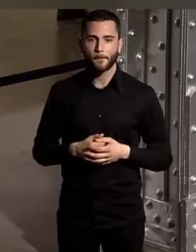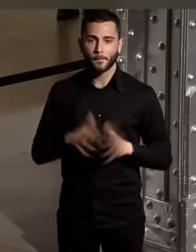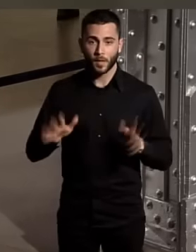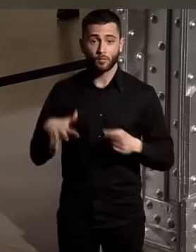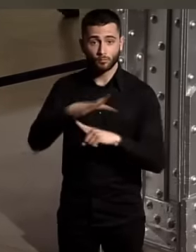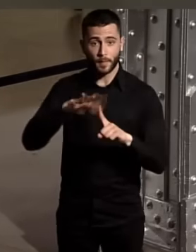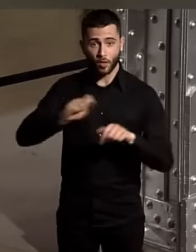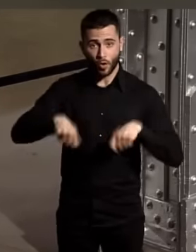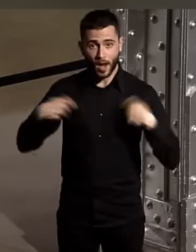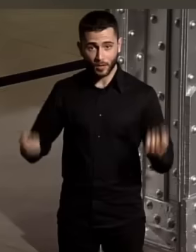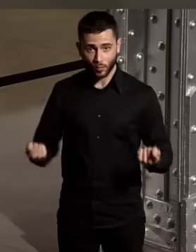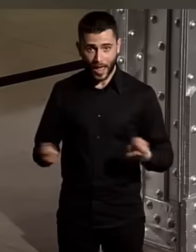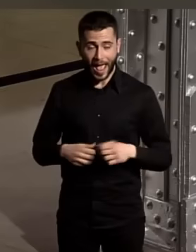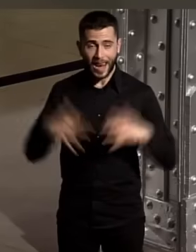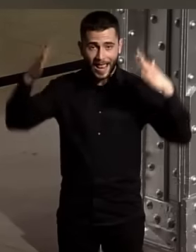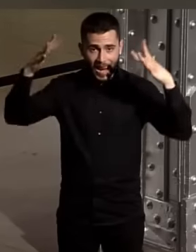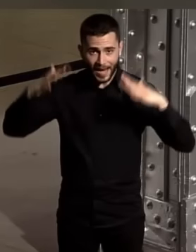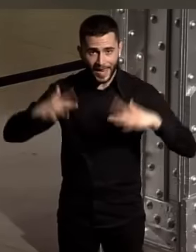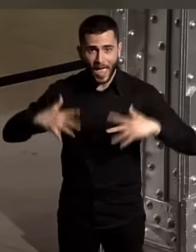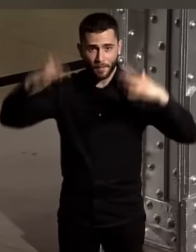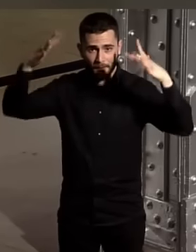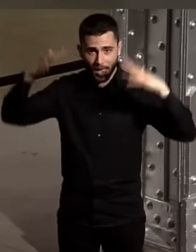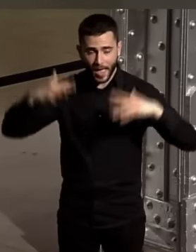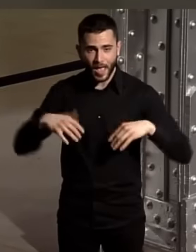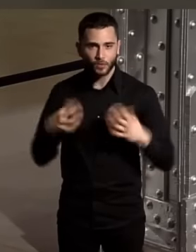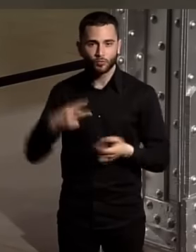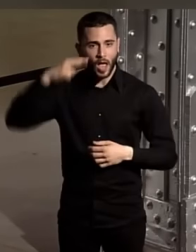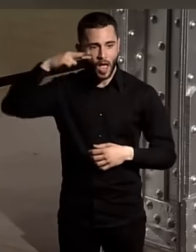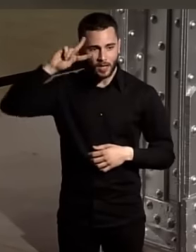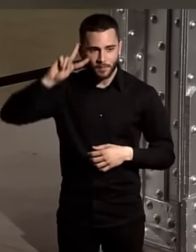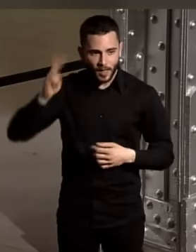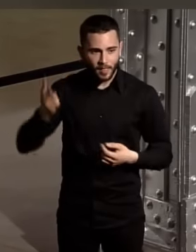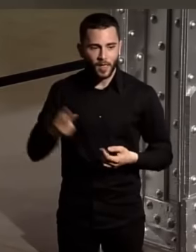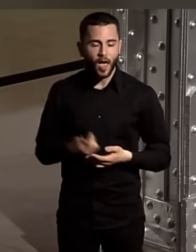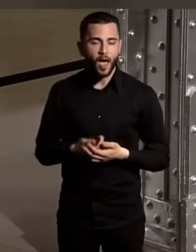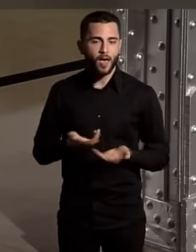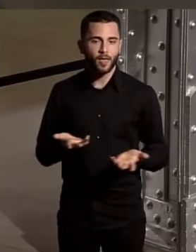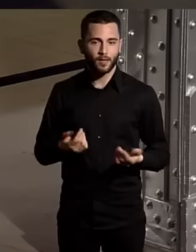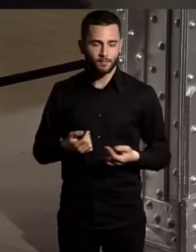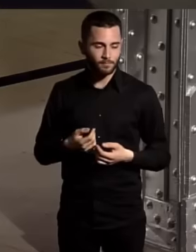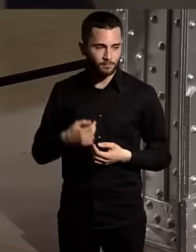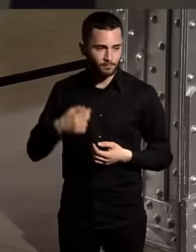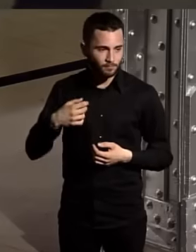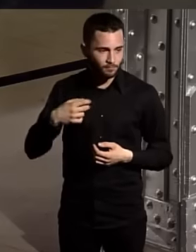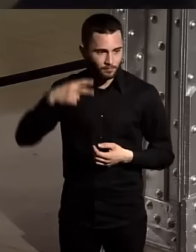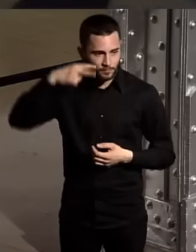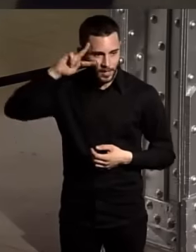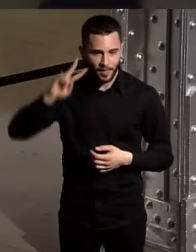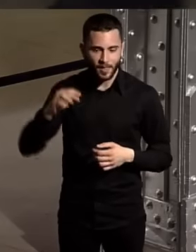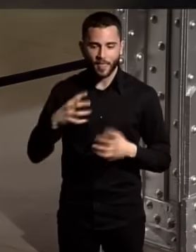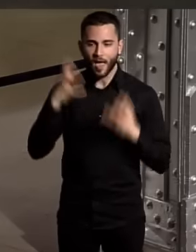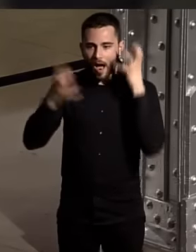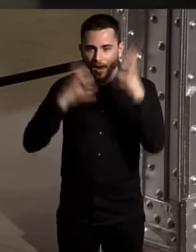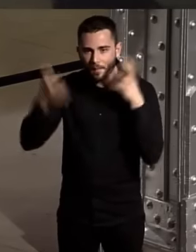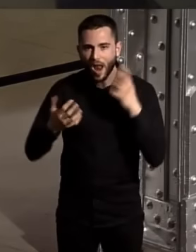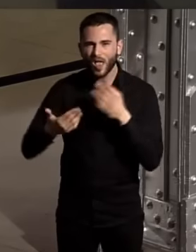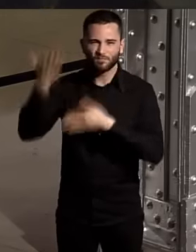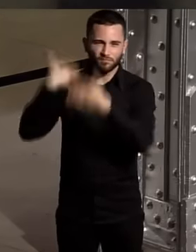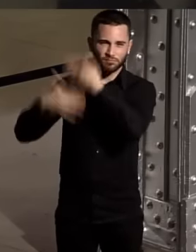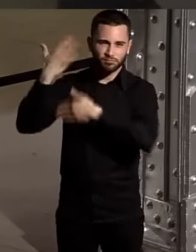natural en la nieve y Bueno yo creo la experiencia de inmersión de de habe rodeado por estos grandes